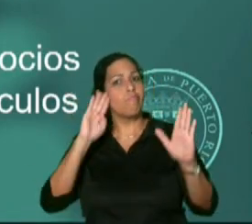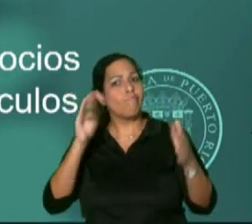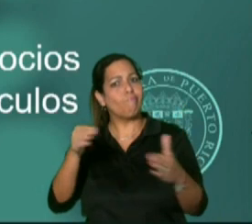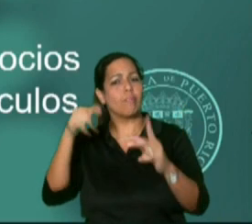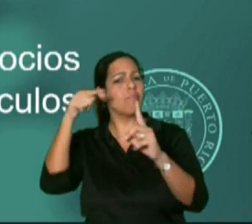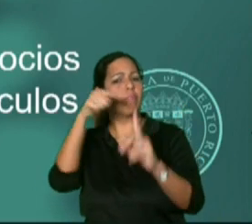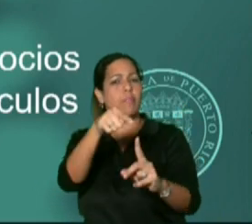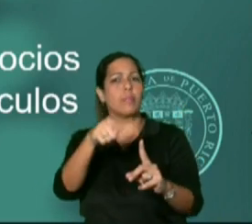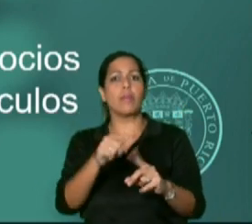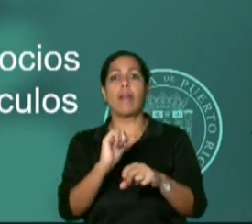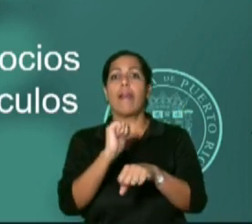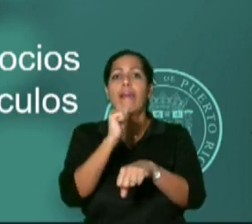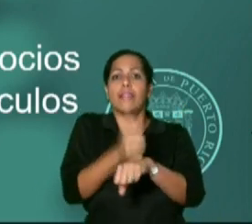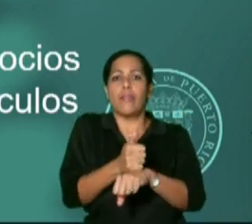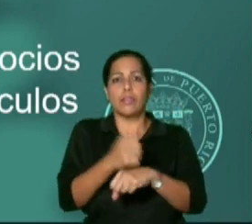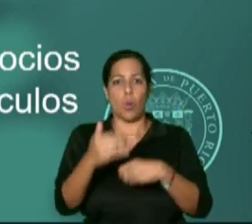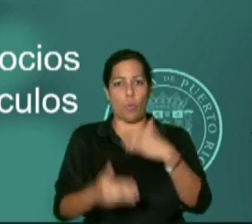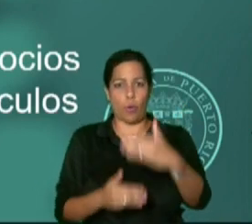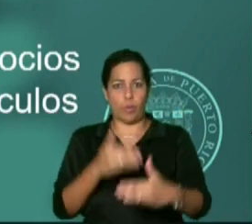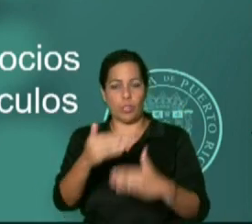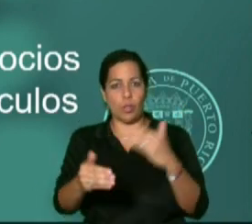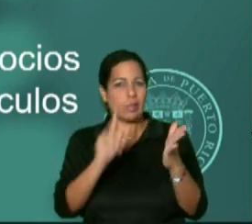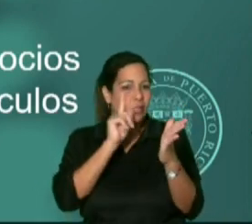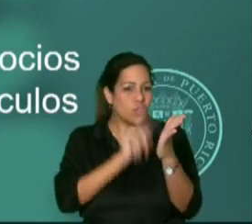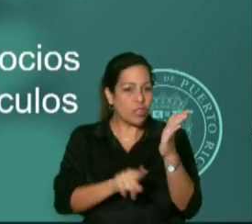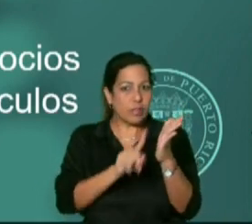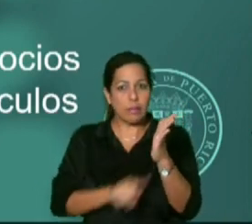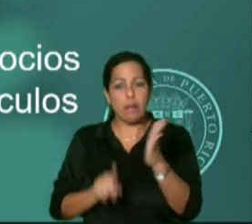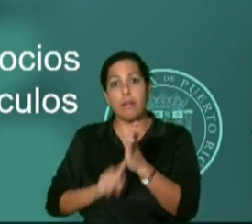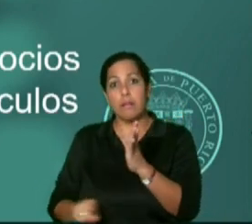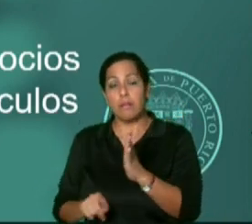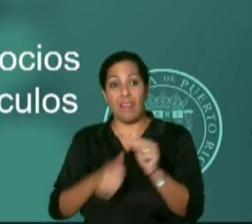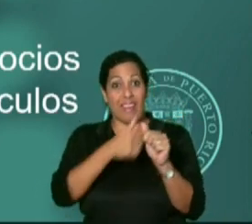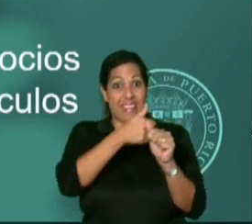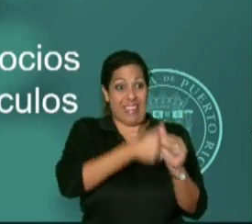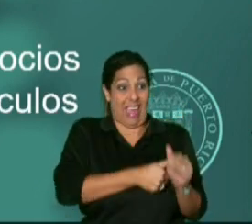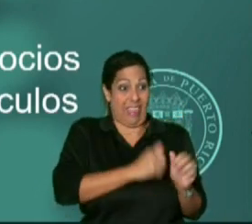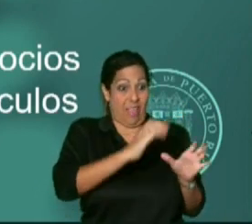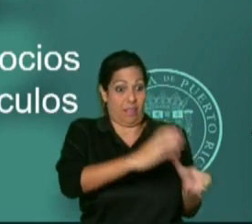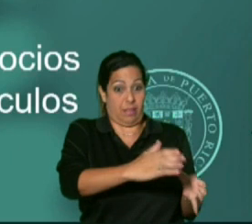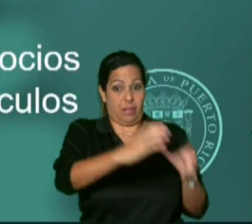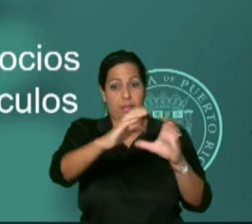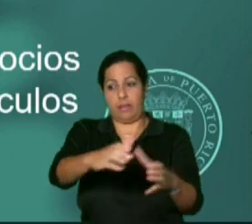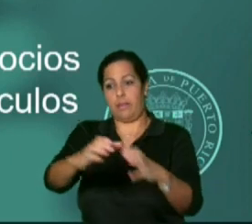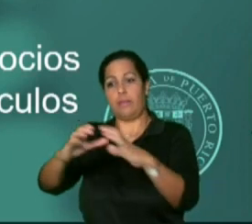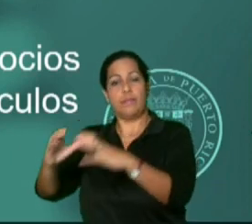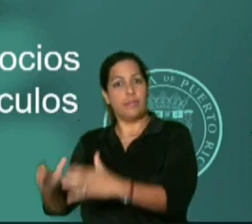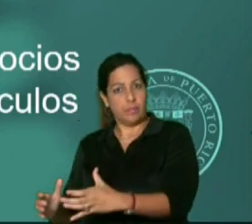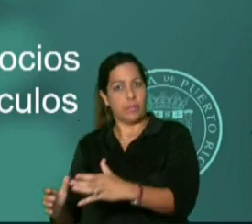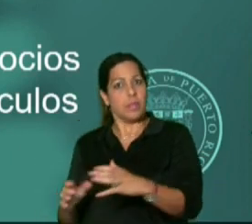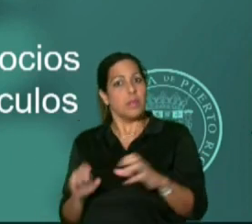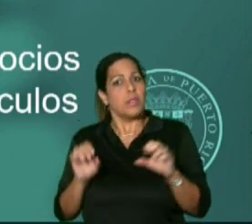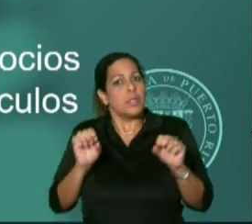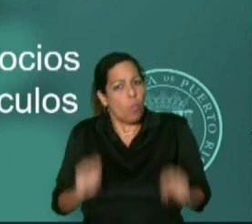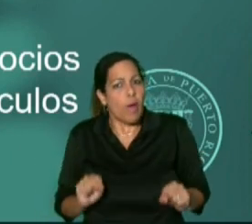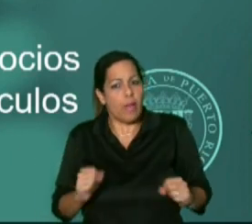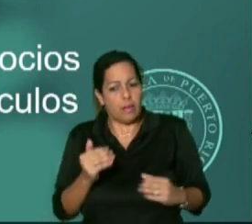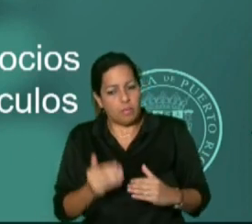manera puntual en establecer un proceso de autofiscalización de cada sector de manera que se pueda